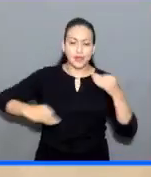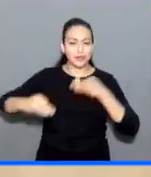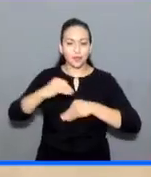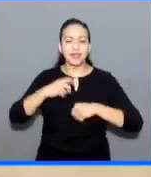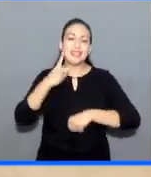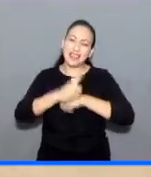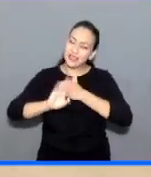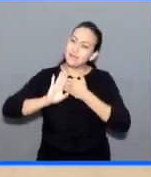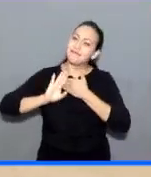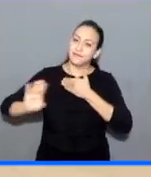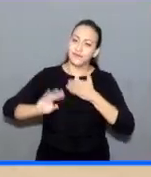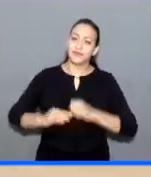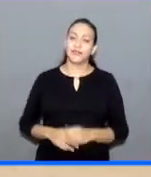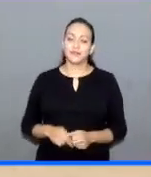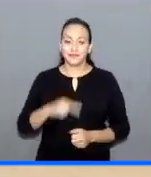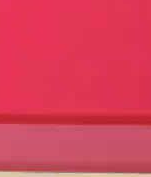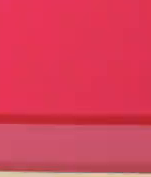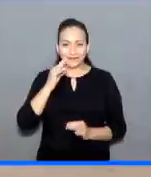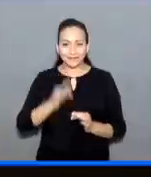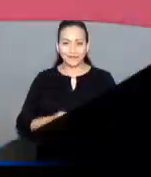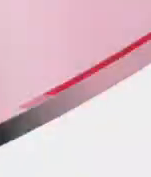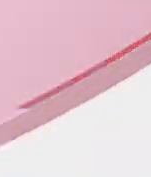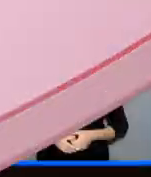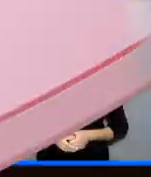Plural TV, Jesús Daza.